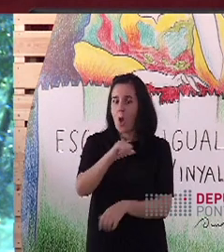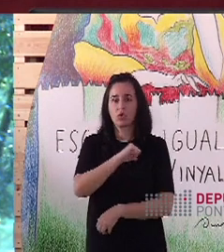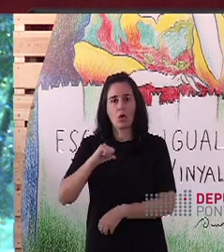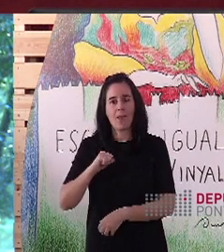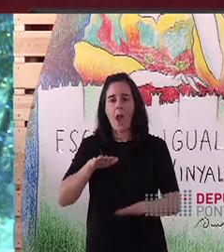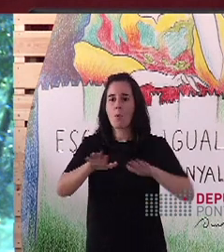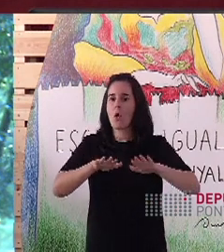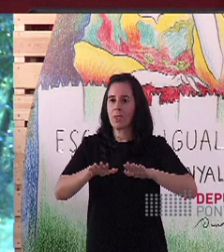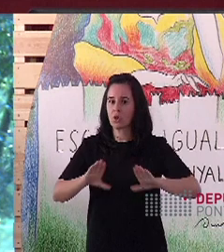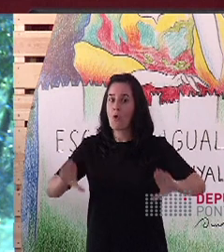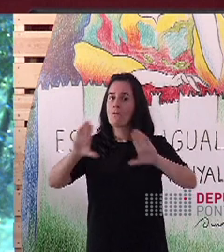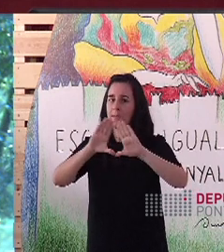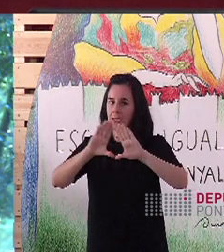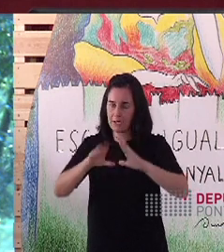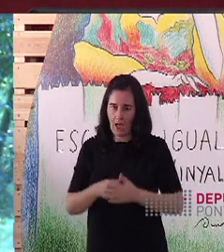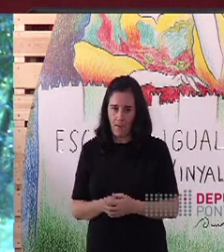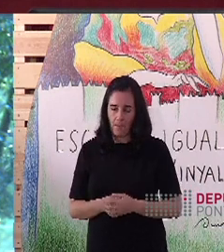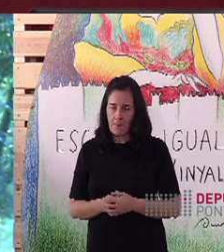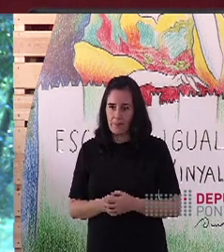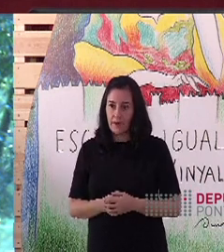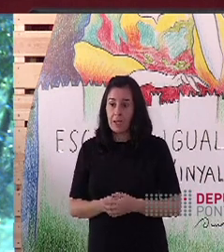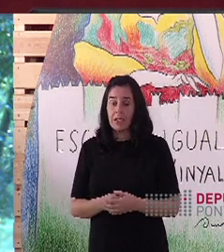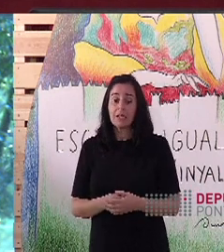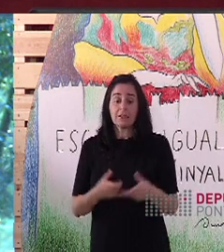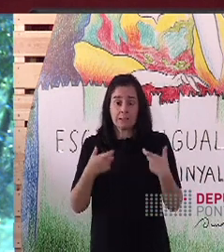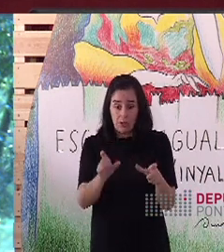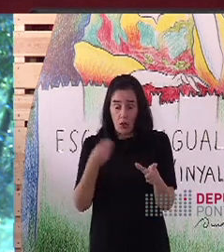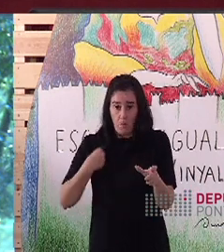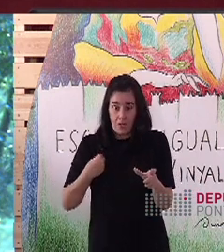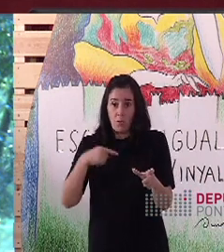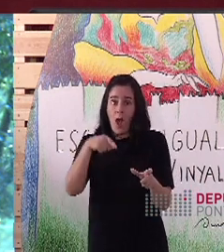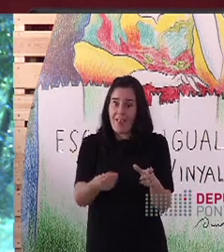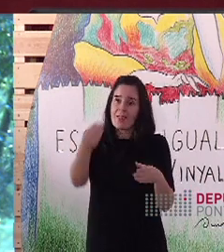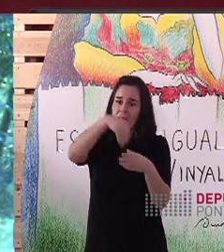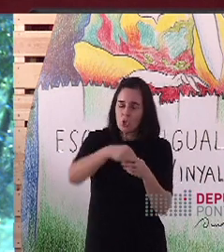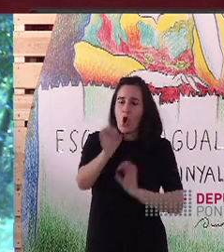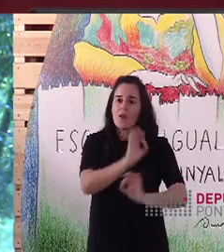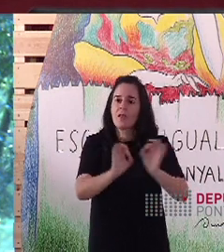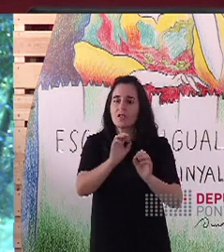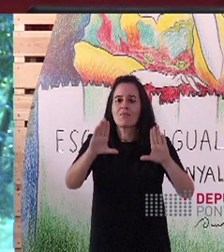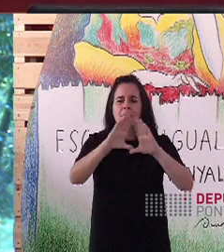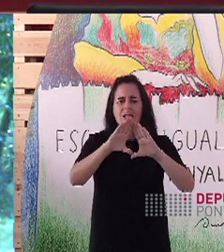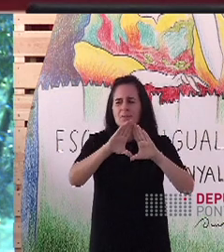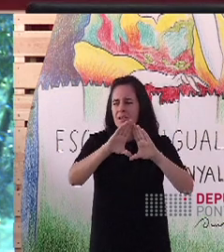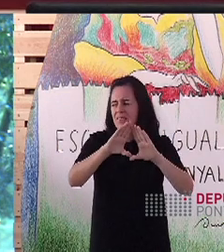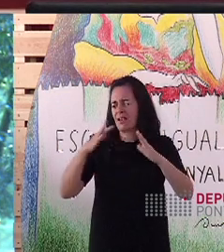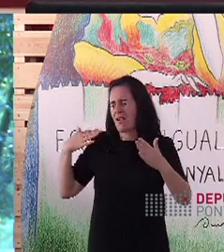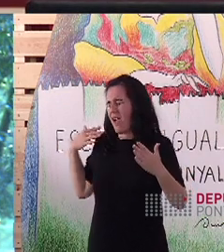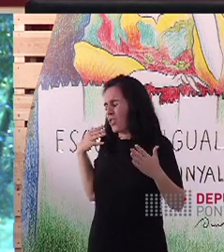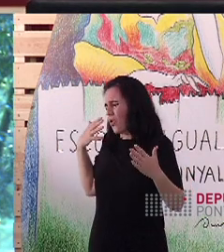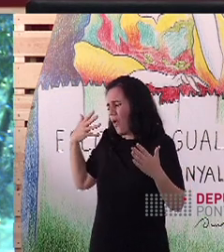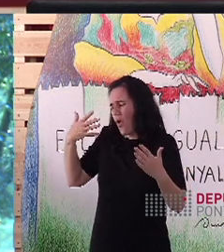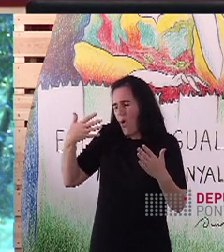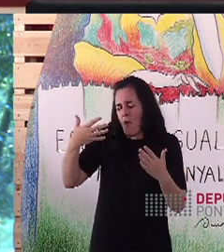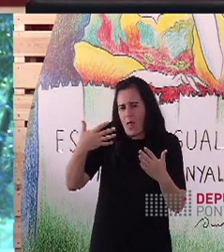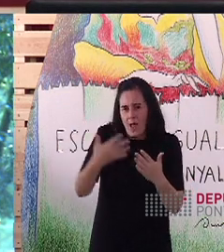movimiento feminista. En este sector encontramos las organizaciones feministas que han luchado toda la vida, desde